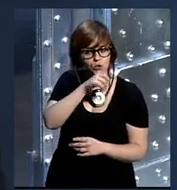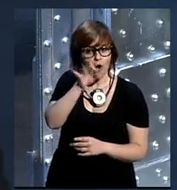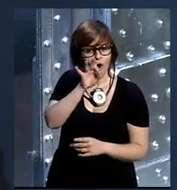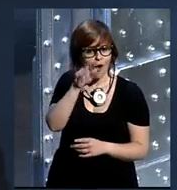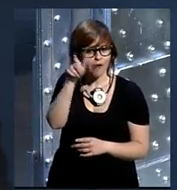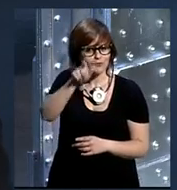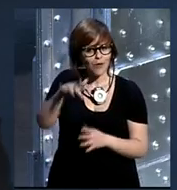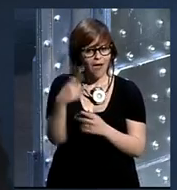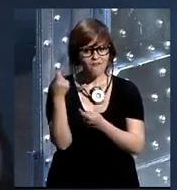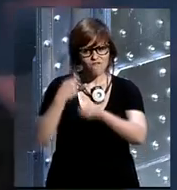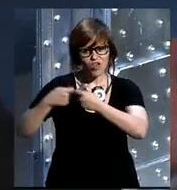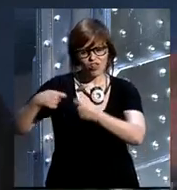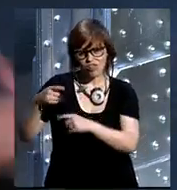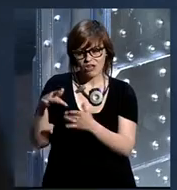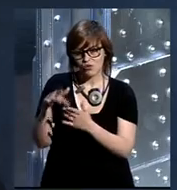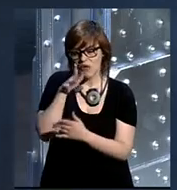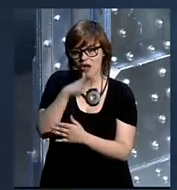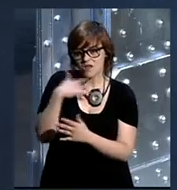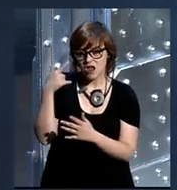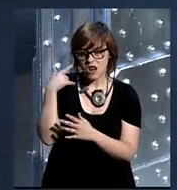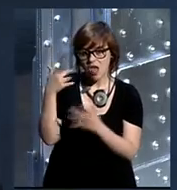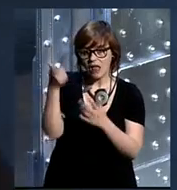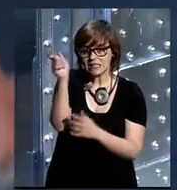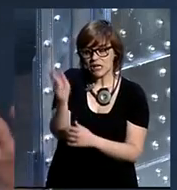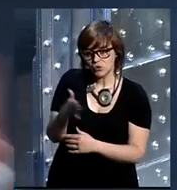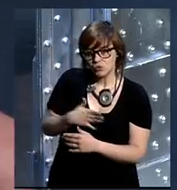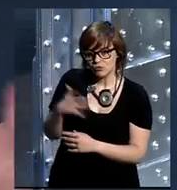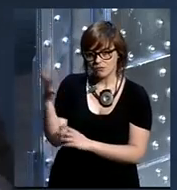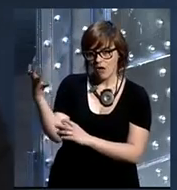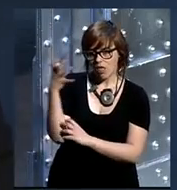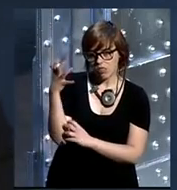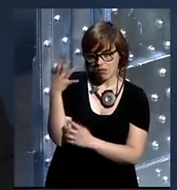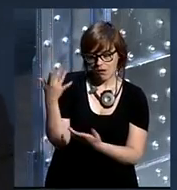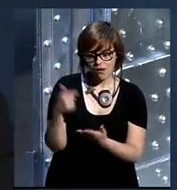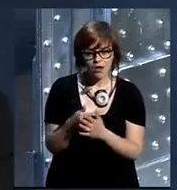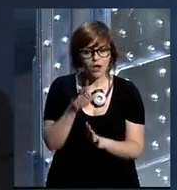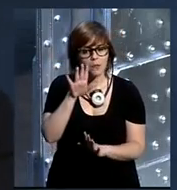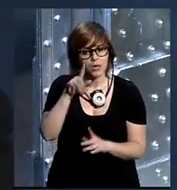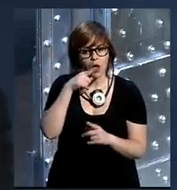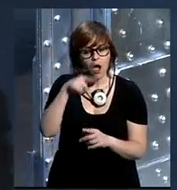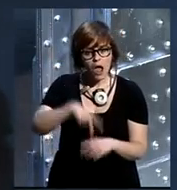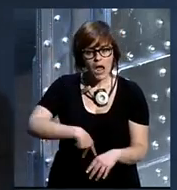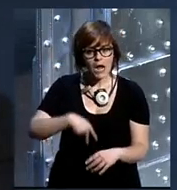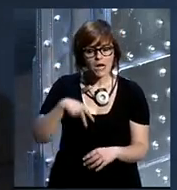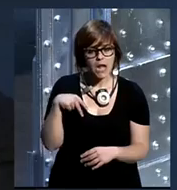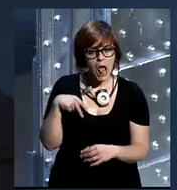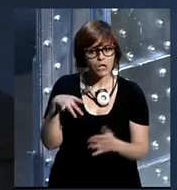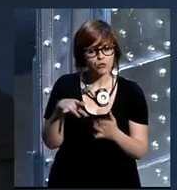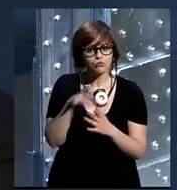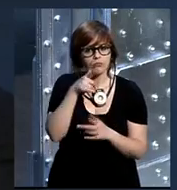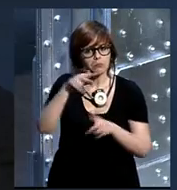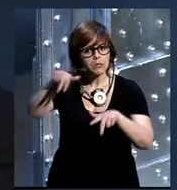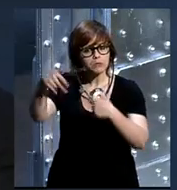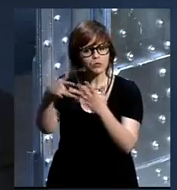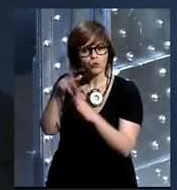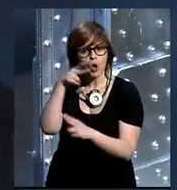cosas que no quiero y que están abusando de este sistema de teléfonos móviles. Pero la mayoría de la gente nos permite saber cuál